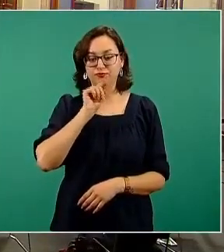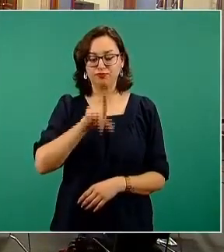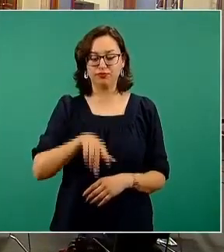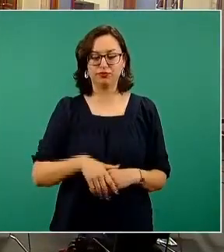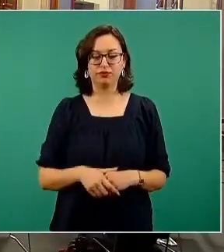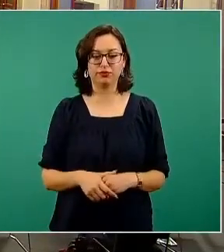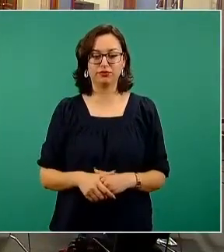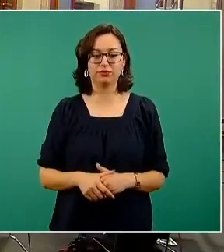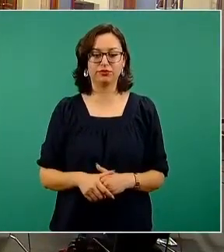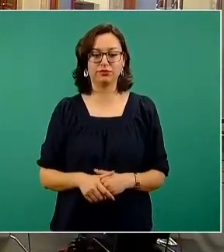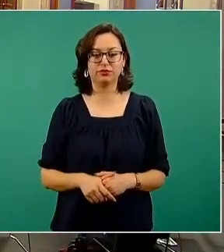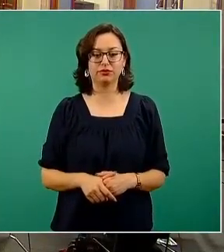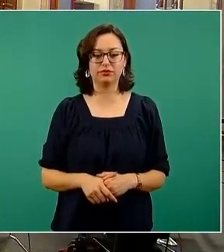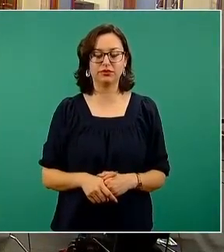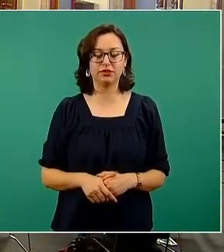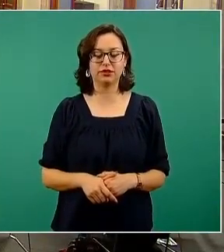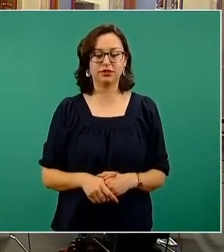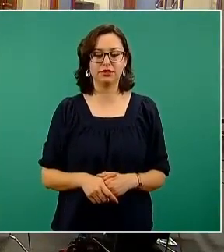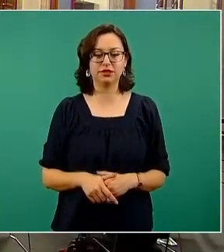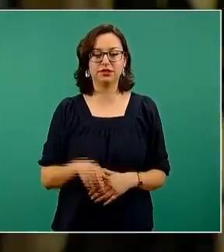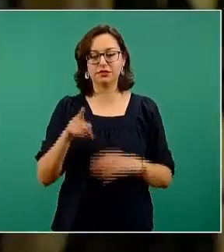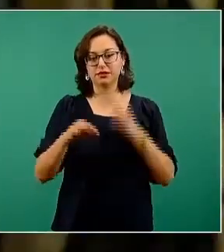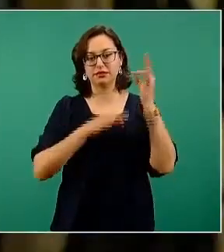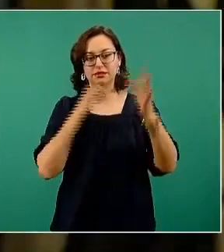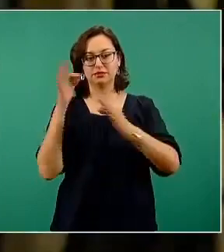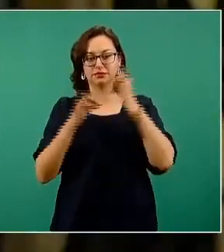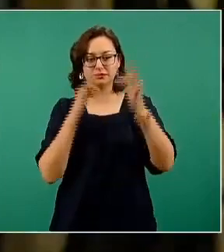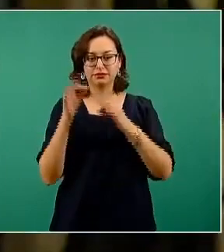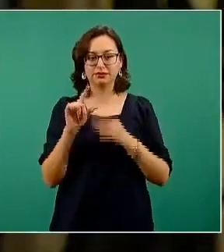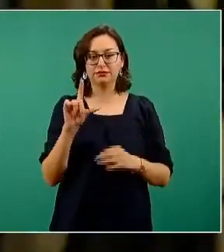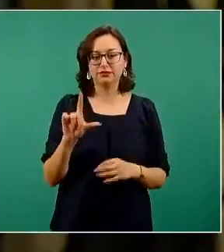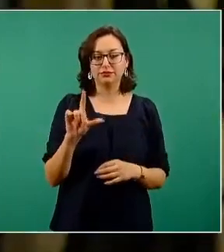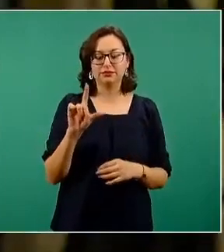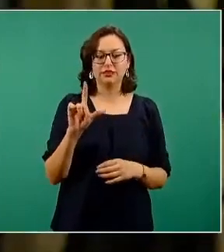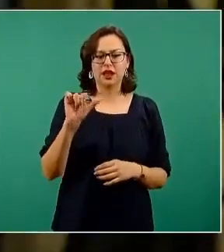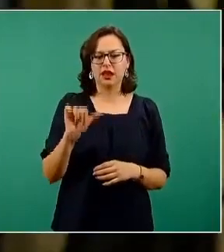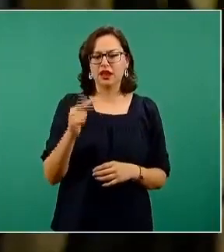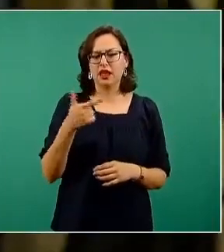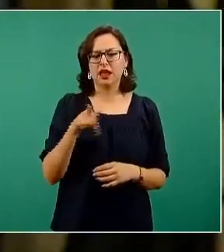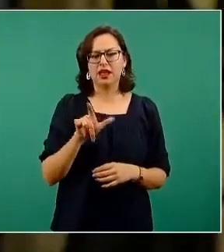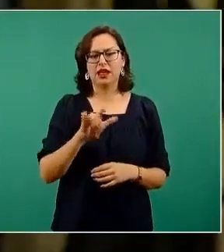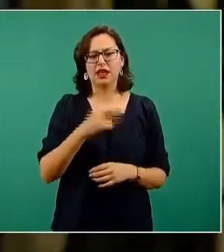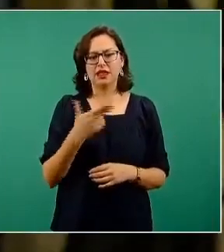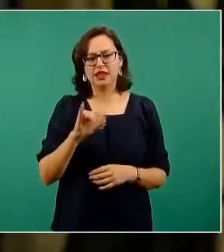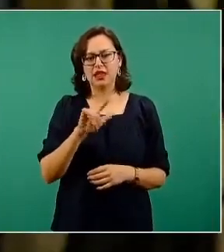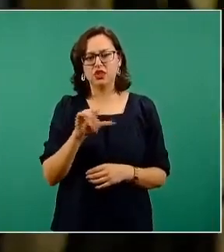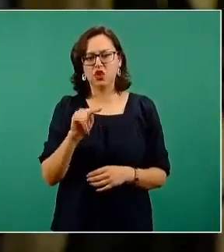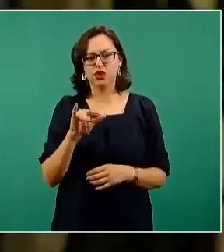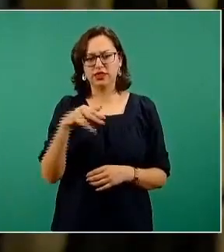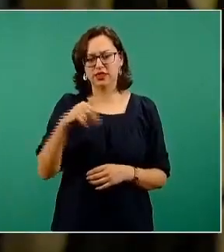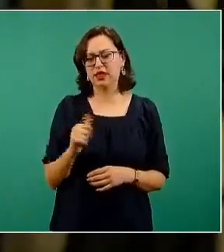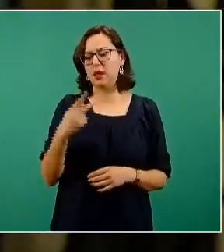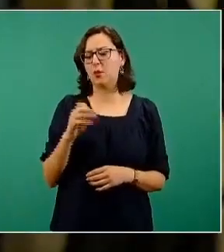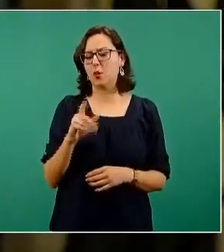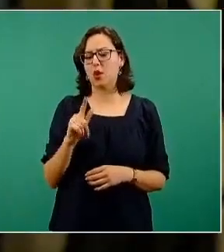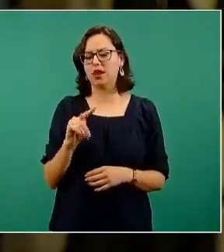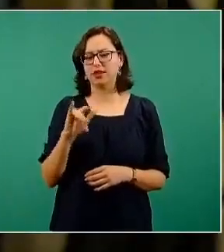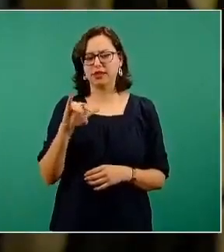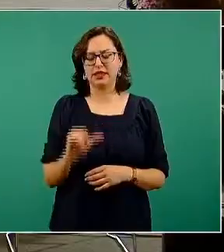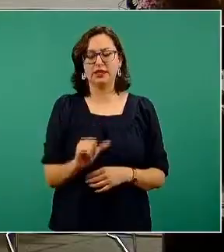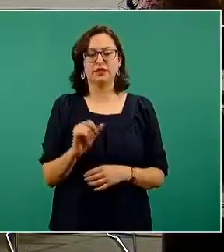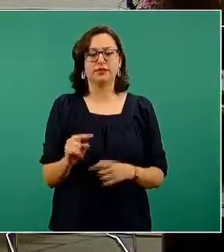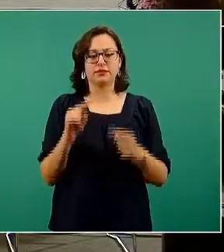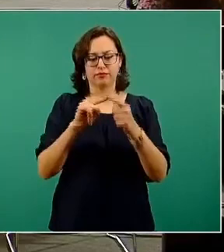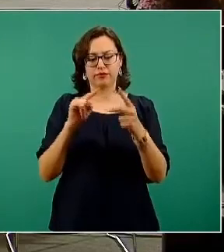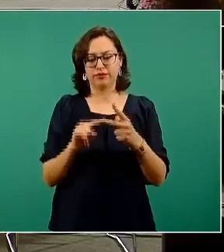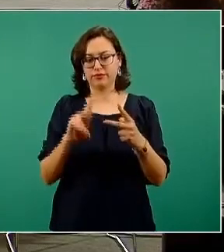Política, y al aire con Miguel Martín. Son dos preguntas, una referente también al estado